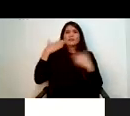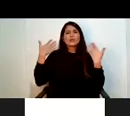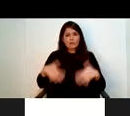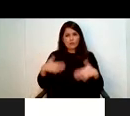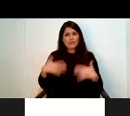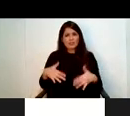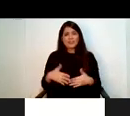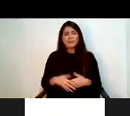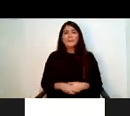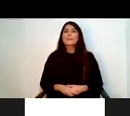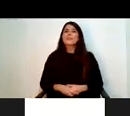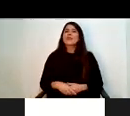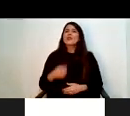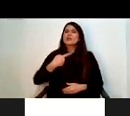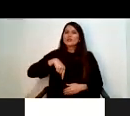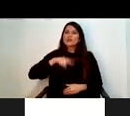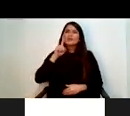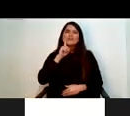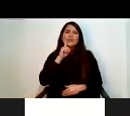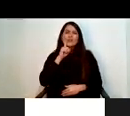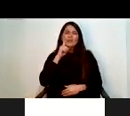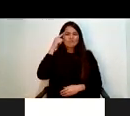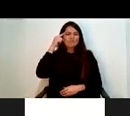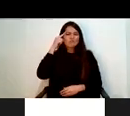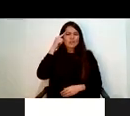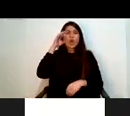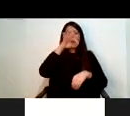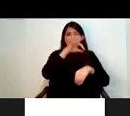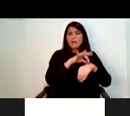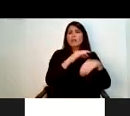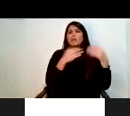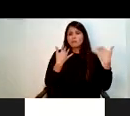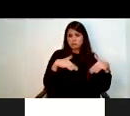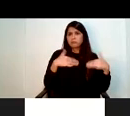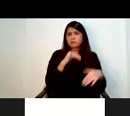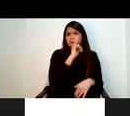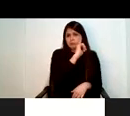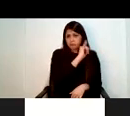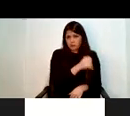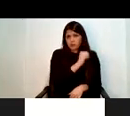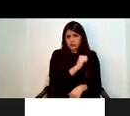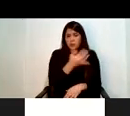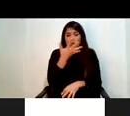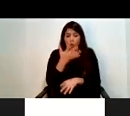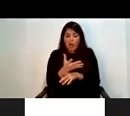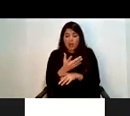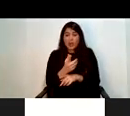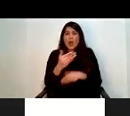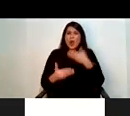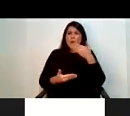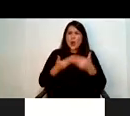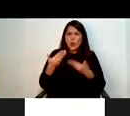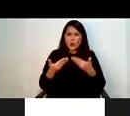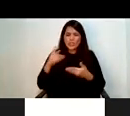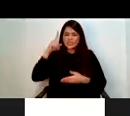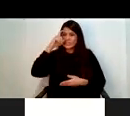en donde tenemos que considerar sí o sí lo médico, y cuando tenemos una conducta problemática, lo primero que